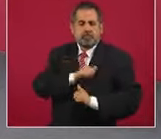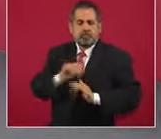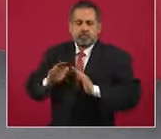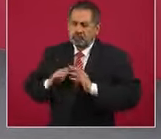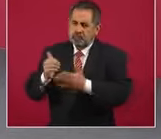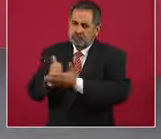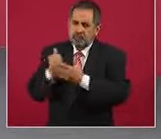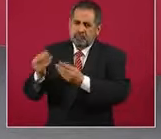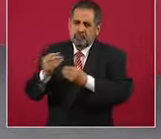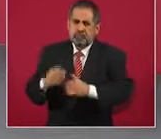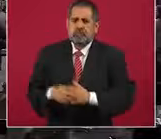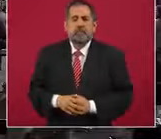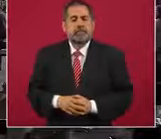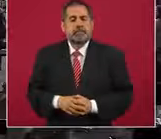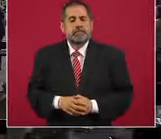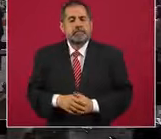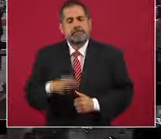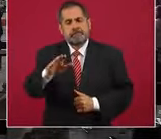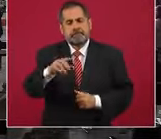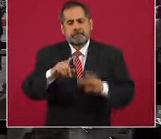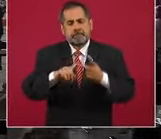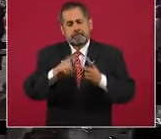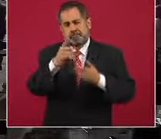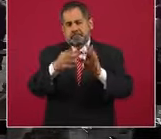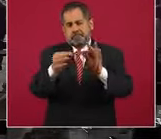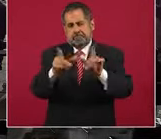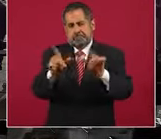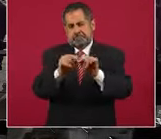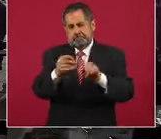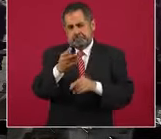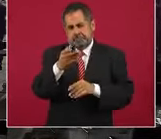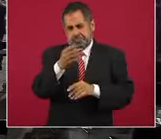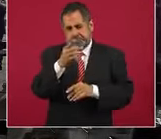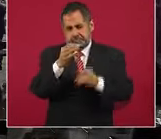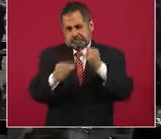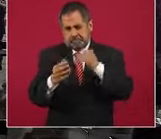Armadas. Presidente, solamente un comentario sobre este asunto.